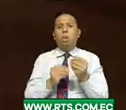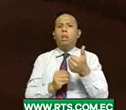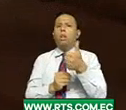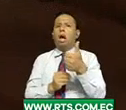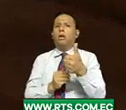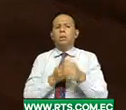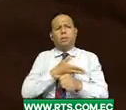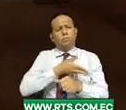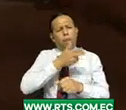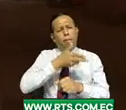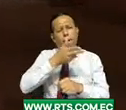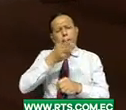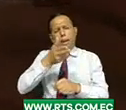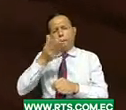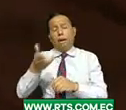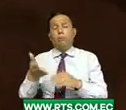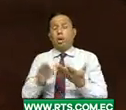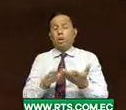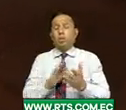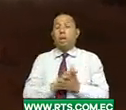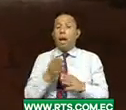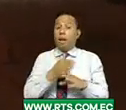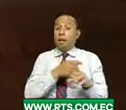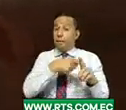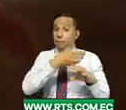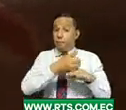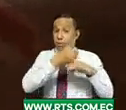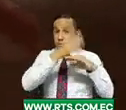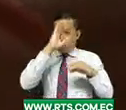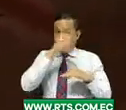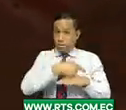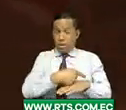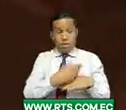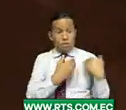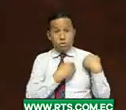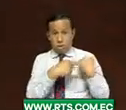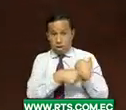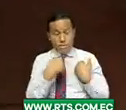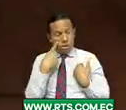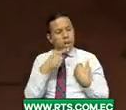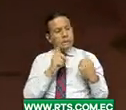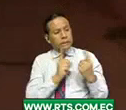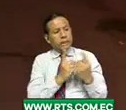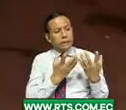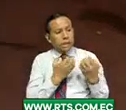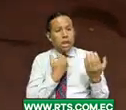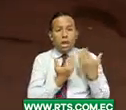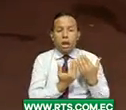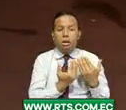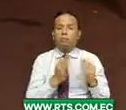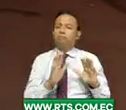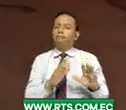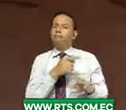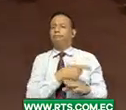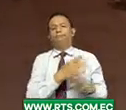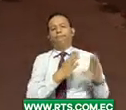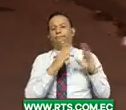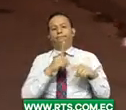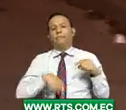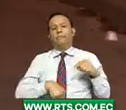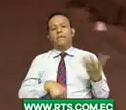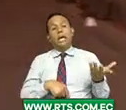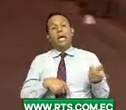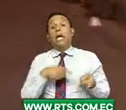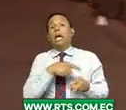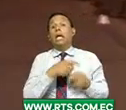conversar con el policía, el oficial encargado de este procedimiento, pero todavía no nos va a atender. Está esperando, están